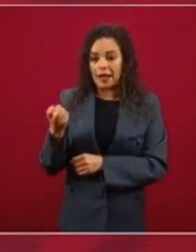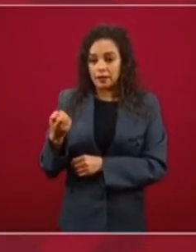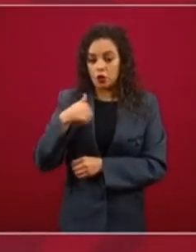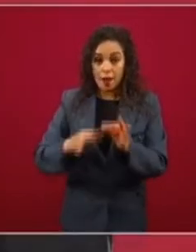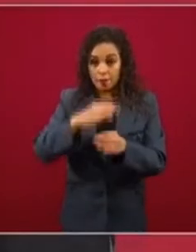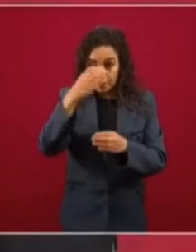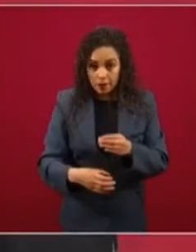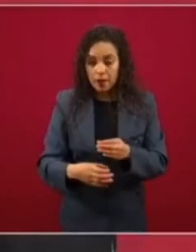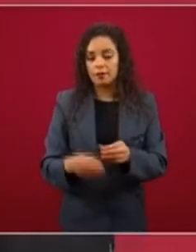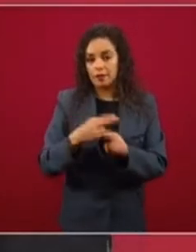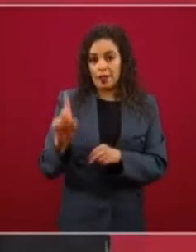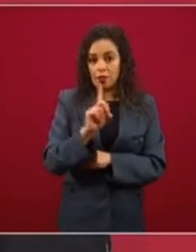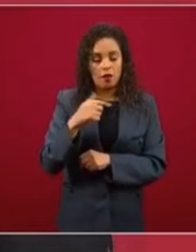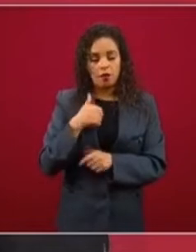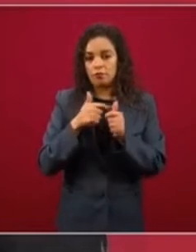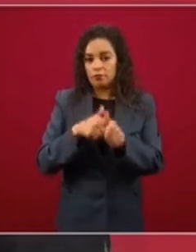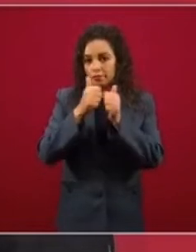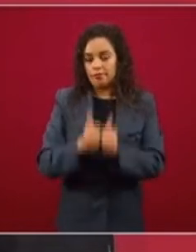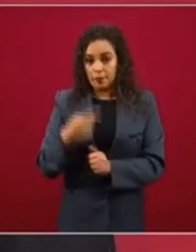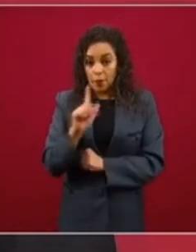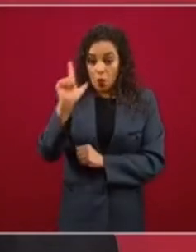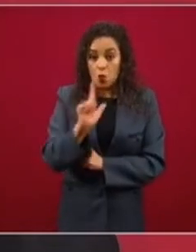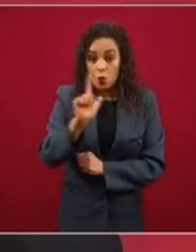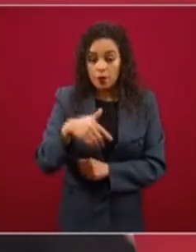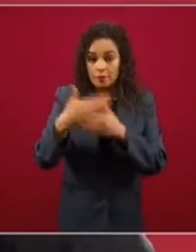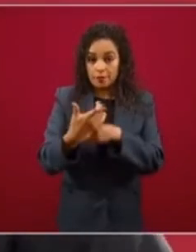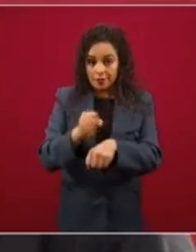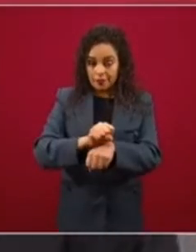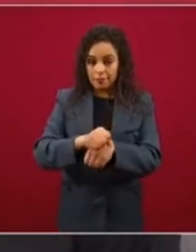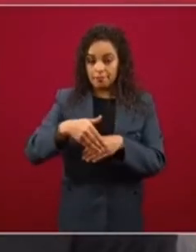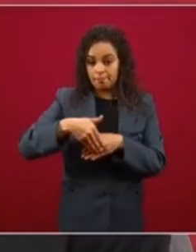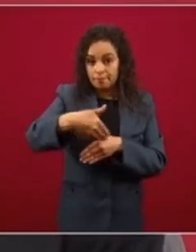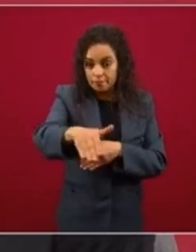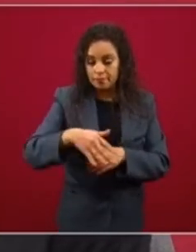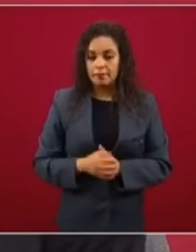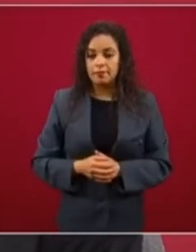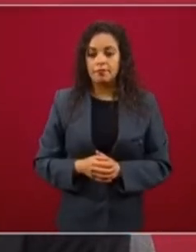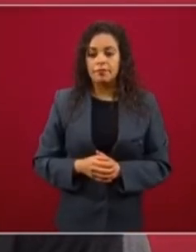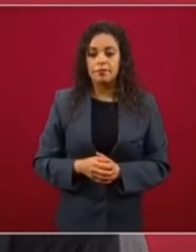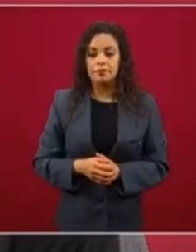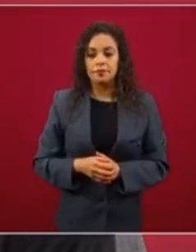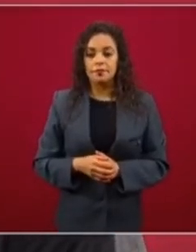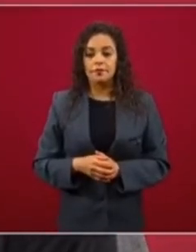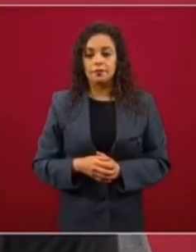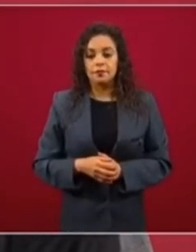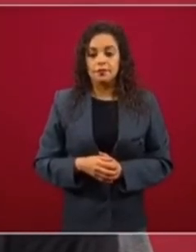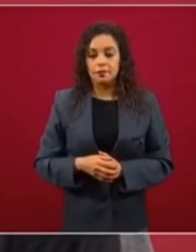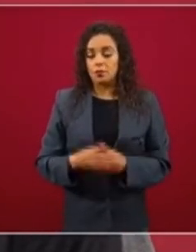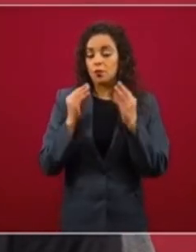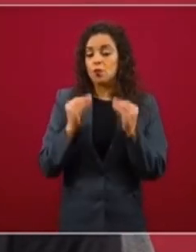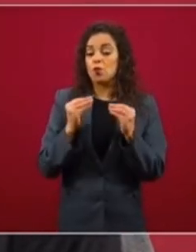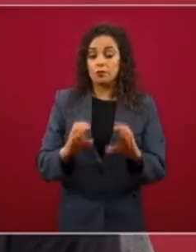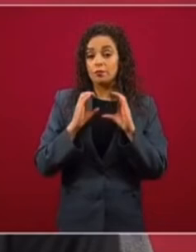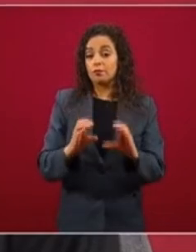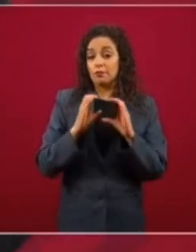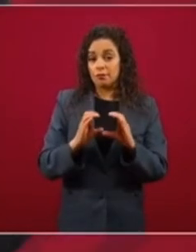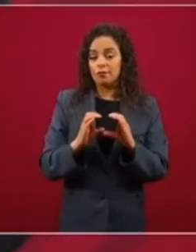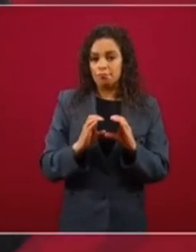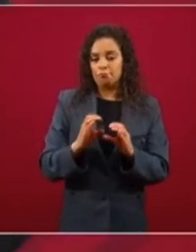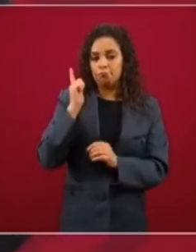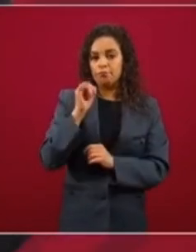domingo, pero a partir del lunes es muy probable que, con todos los cuidados,